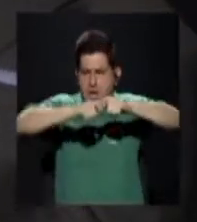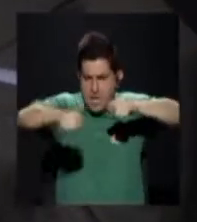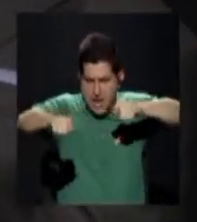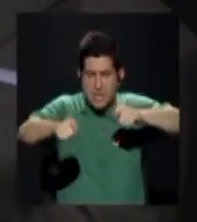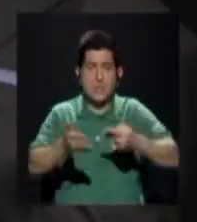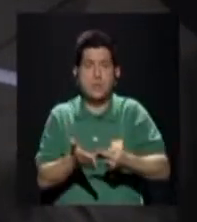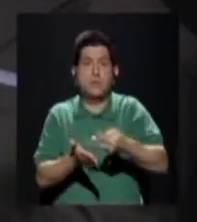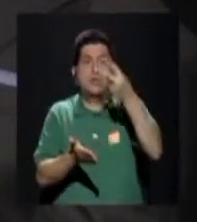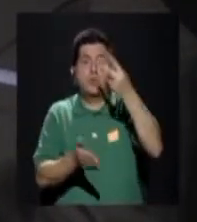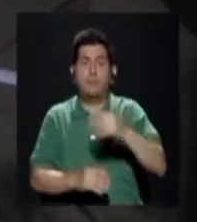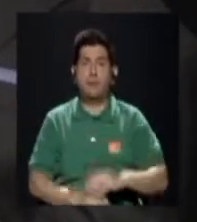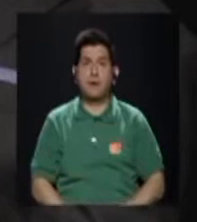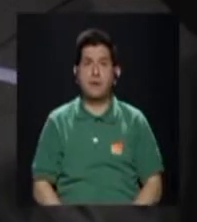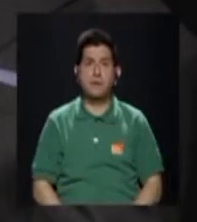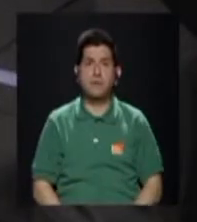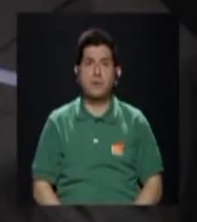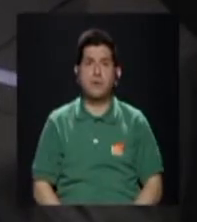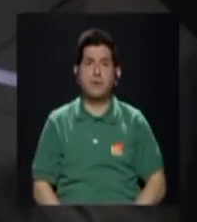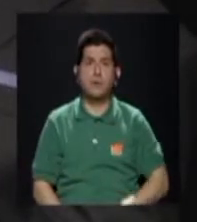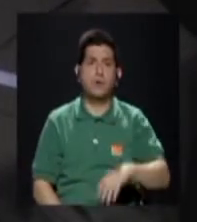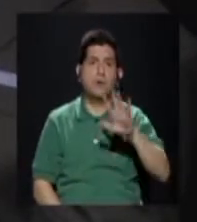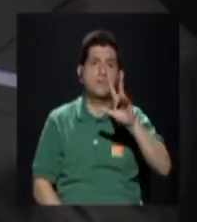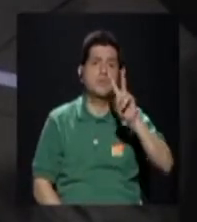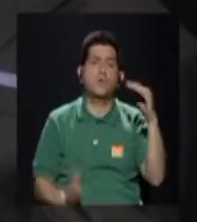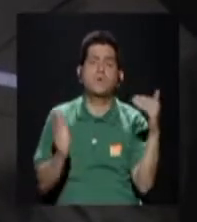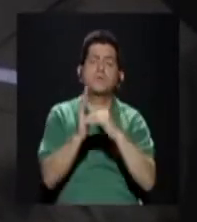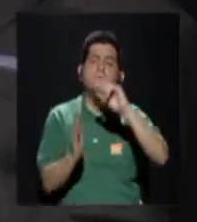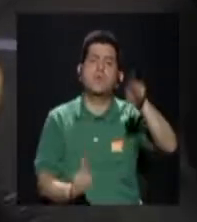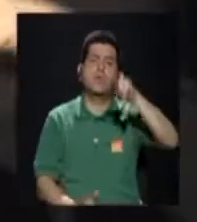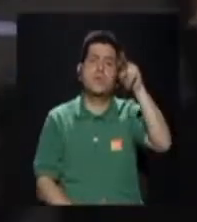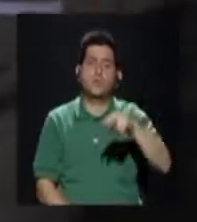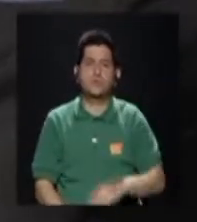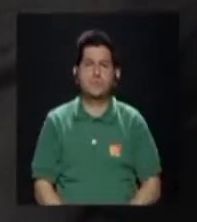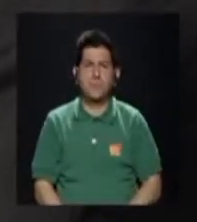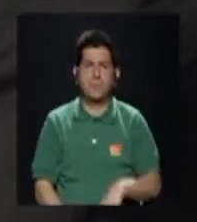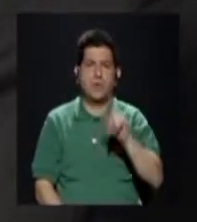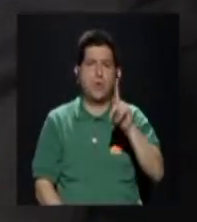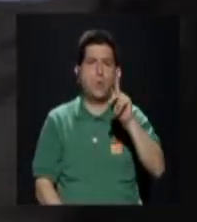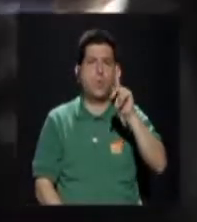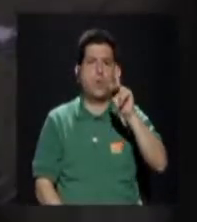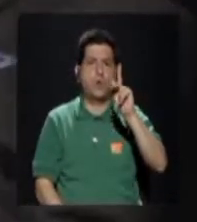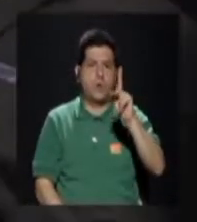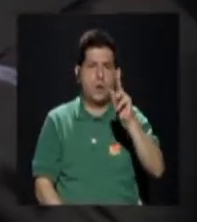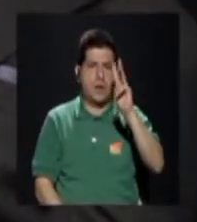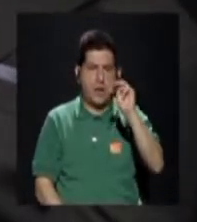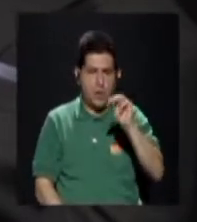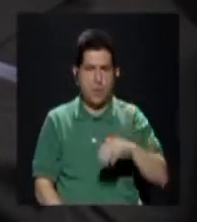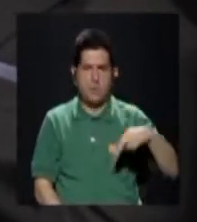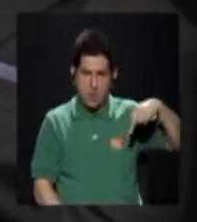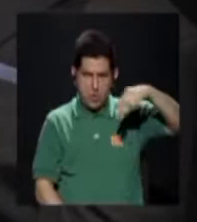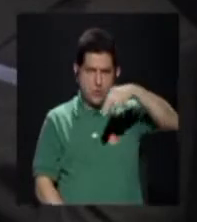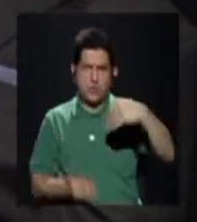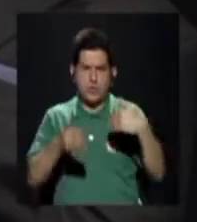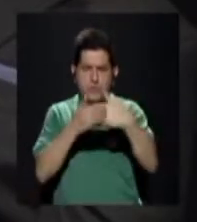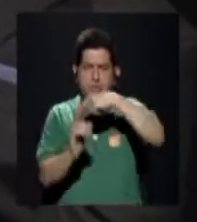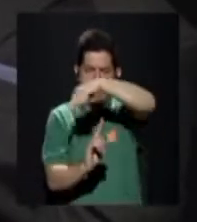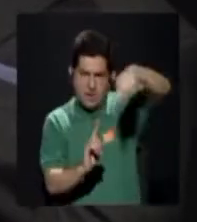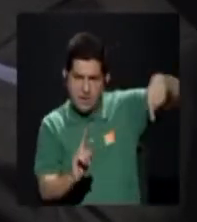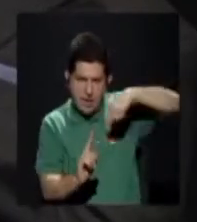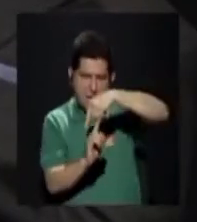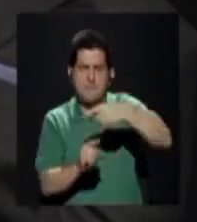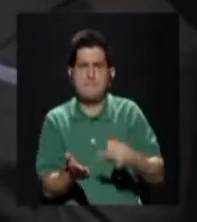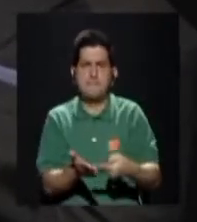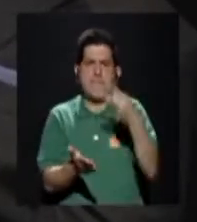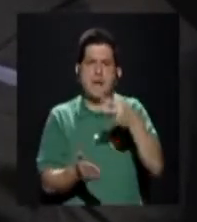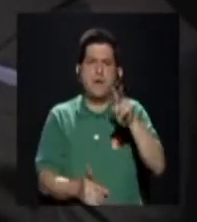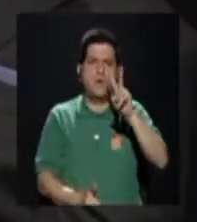me costaba 52,000 pesos. Y camino 1 kilómetro más, ahí por la rotonda, y